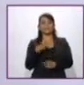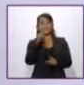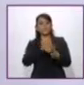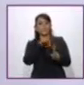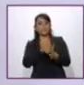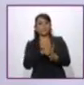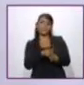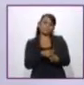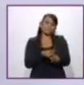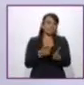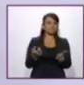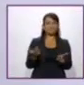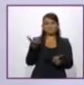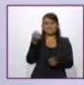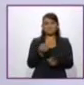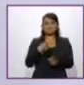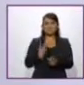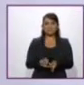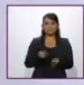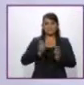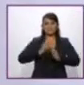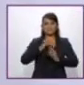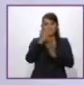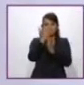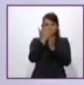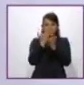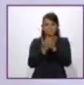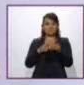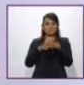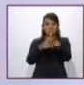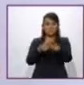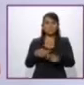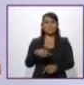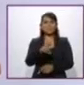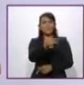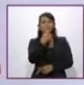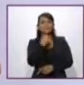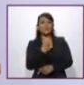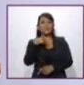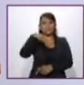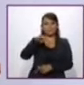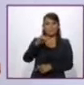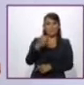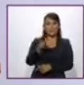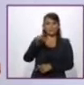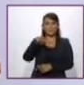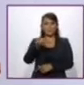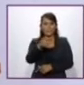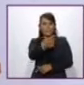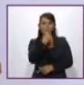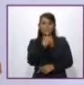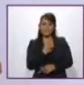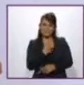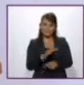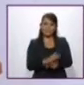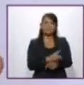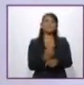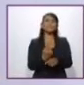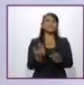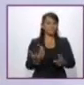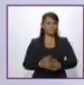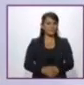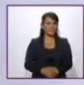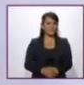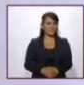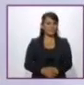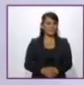mis lineamientos. Sin embargo, quiero que Miguel Nava me diga por qué en un día en donde se